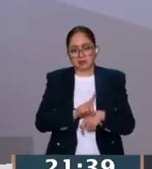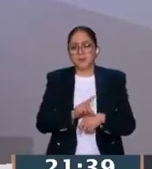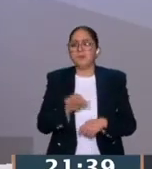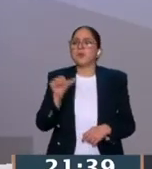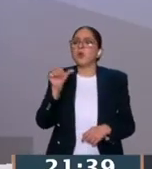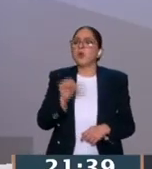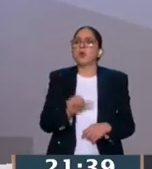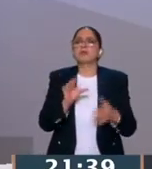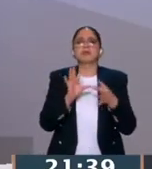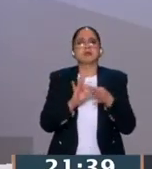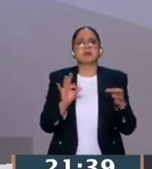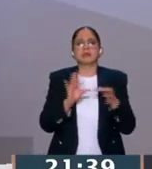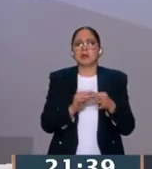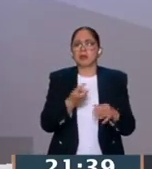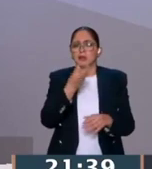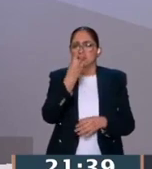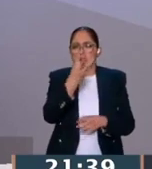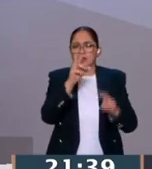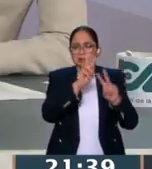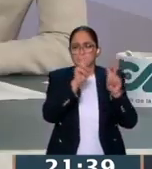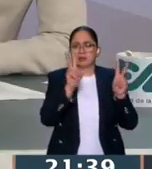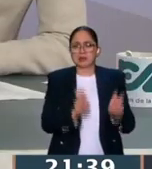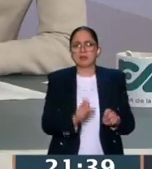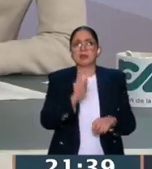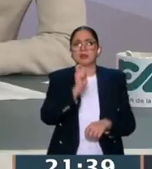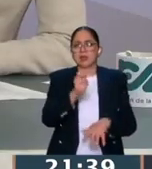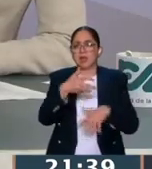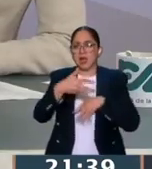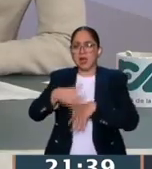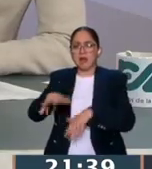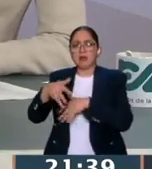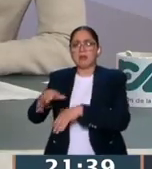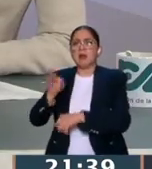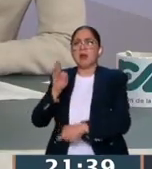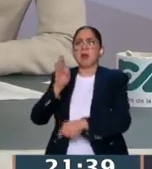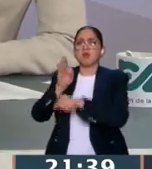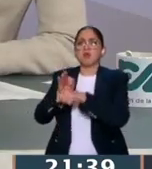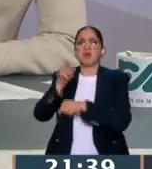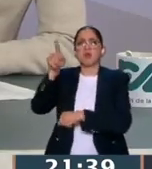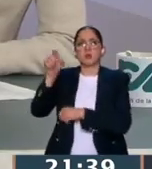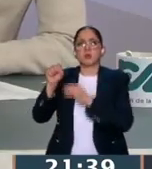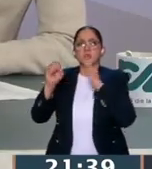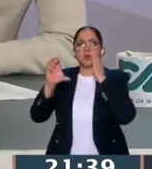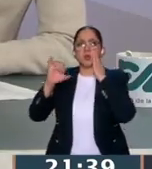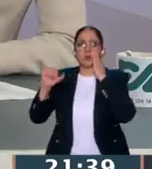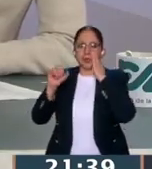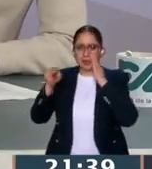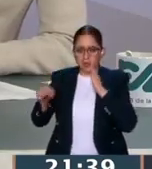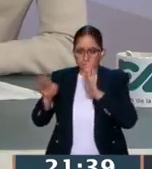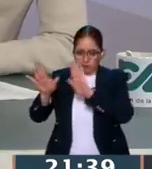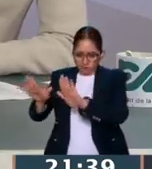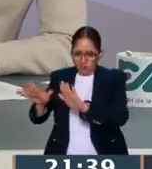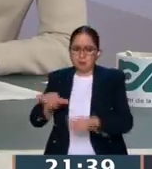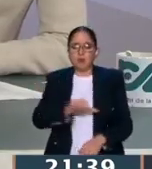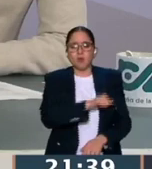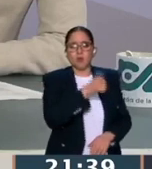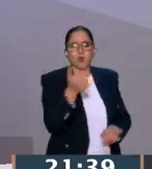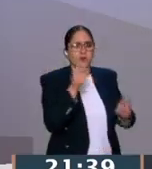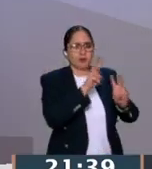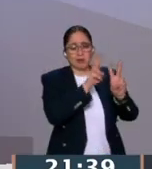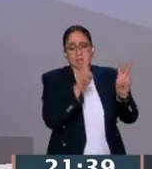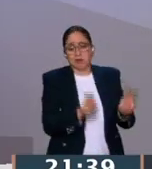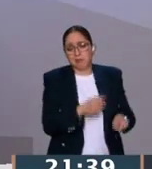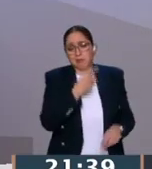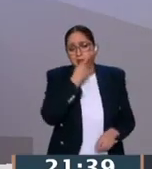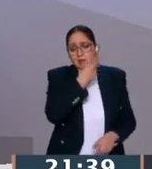hablar de 2 temas. Lo de la marcha del apoyo por la defensa de la Suprema Corte de Justicia de la Nación, por un lado, y por el otro, sobre este